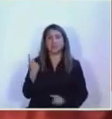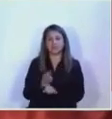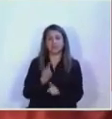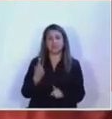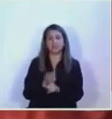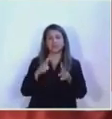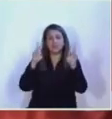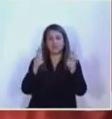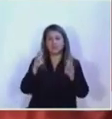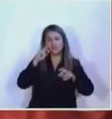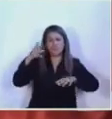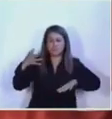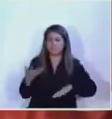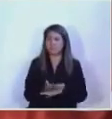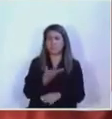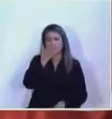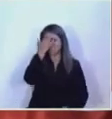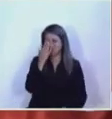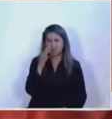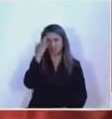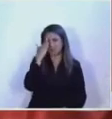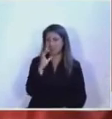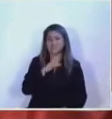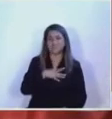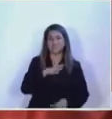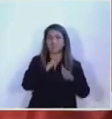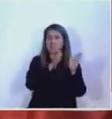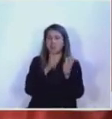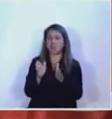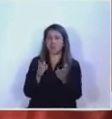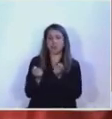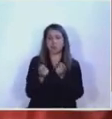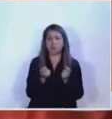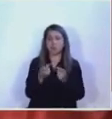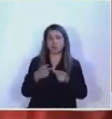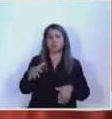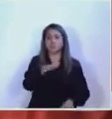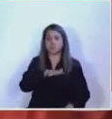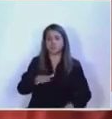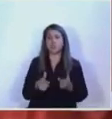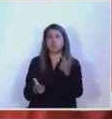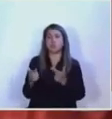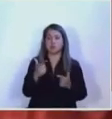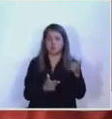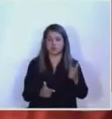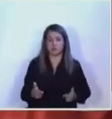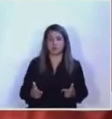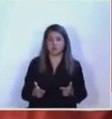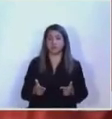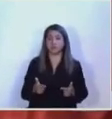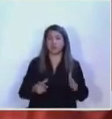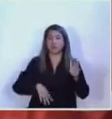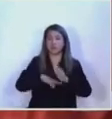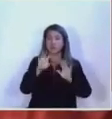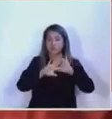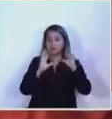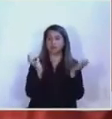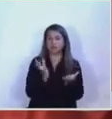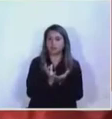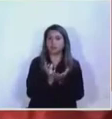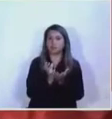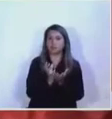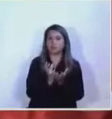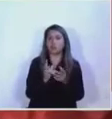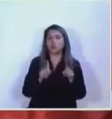de lo mal que se encontraba el orden económico, social, político en buena parte del mundo, dando